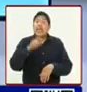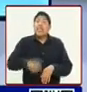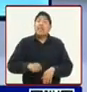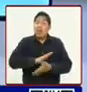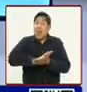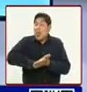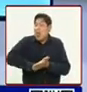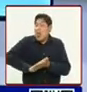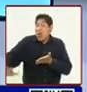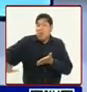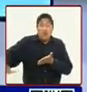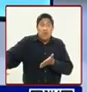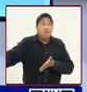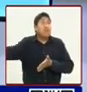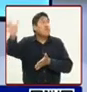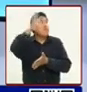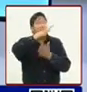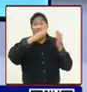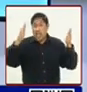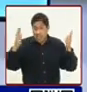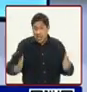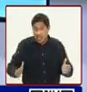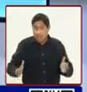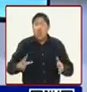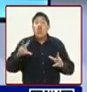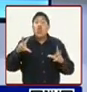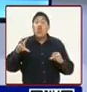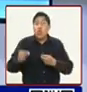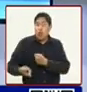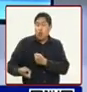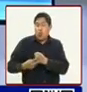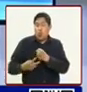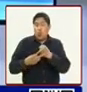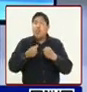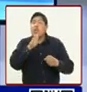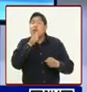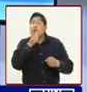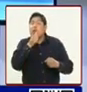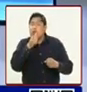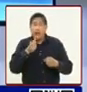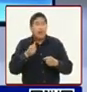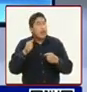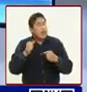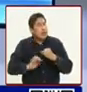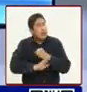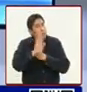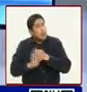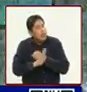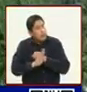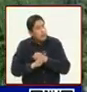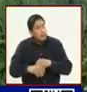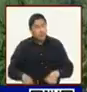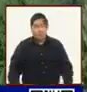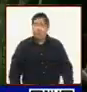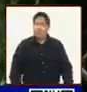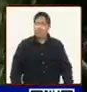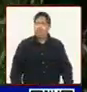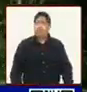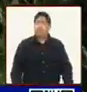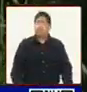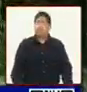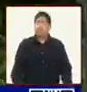limpia, evitar la reunión en contenedores de agua. Así se combate el dengue. Eso es lo que pasa en Santa Cruz.